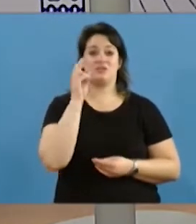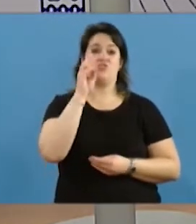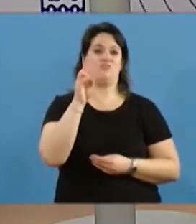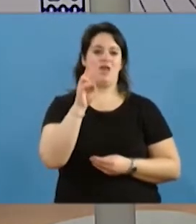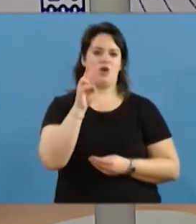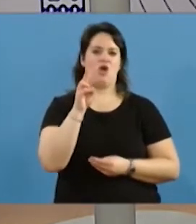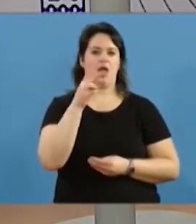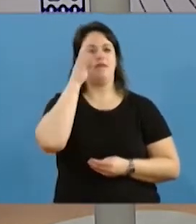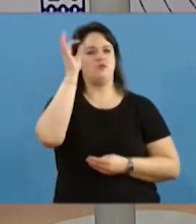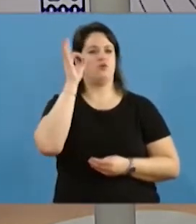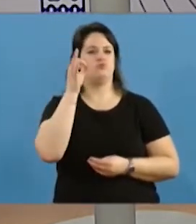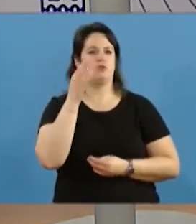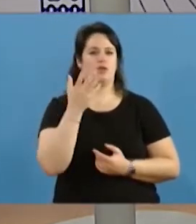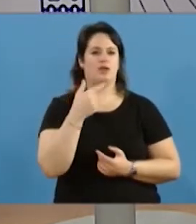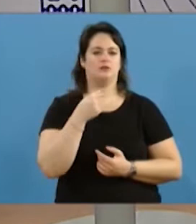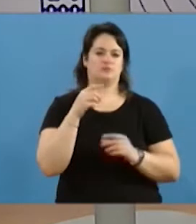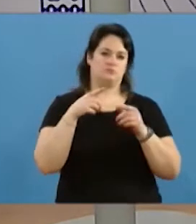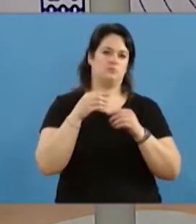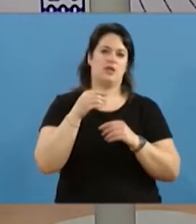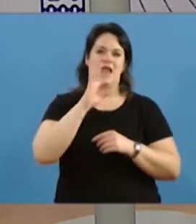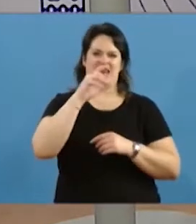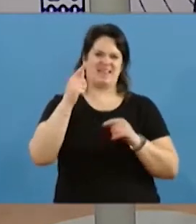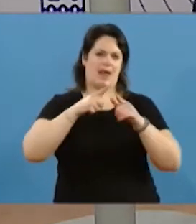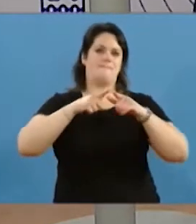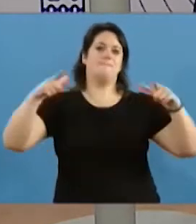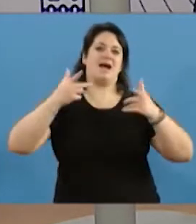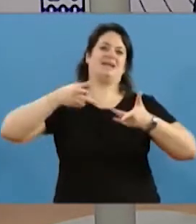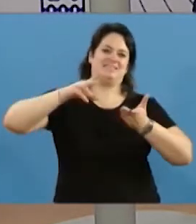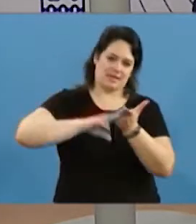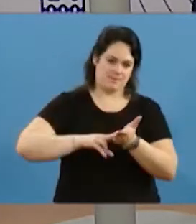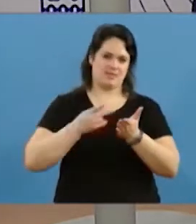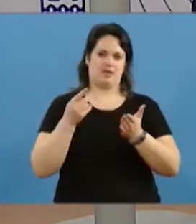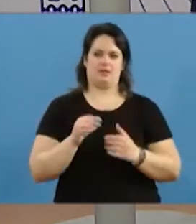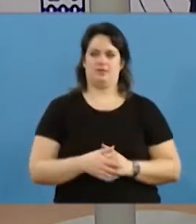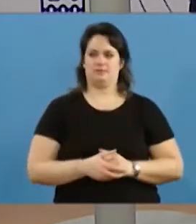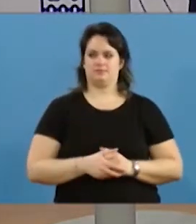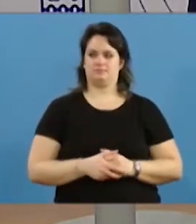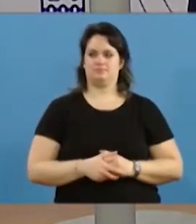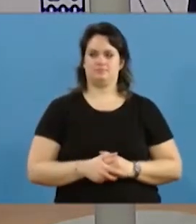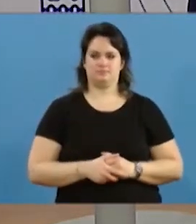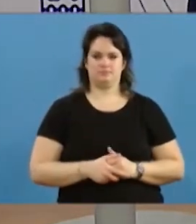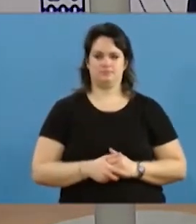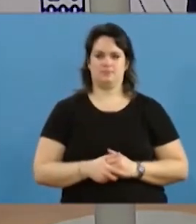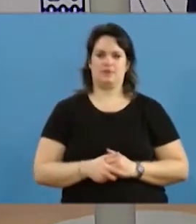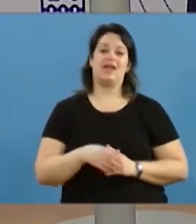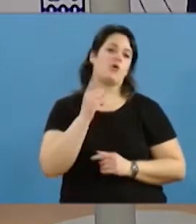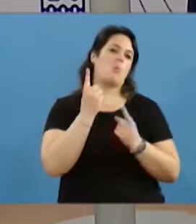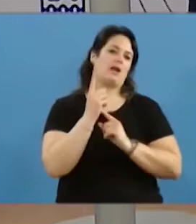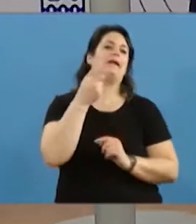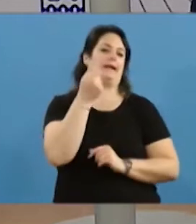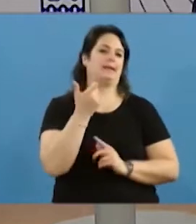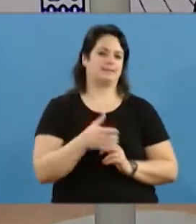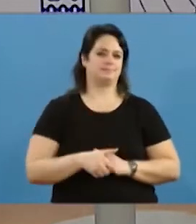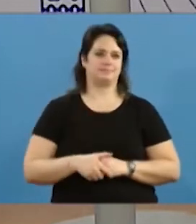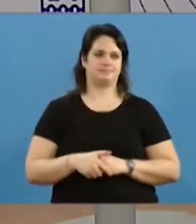el gráfico y sé que la mayor, ¿sí? La mayor o la que ocupa más espacio es la A.